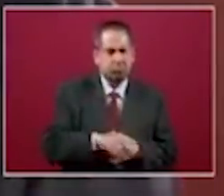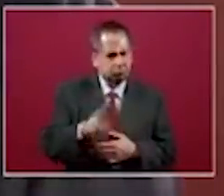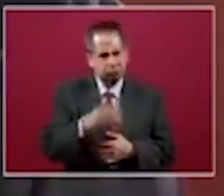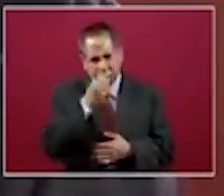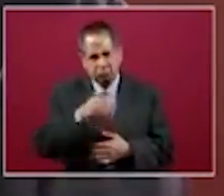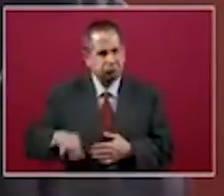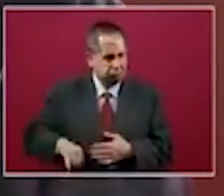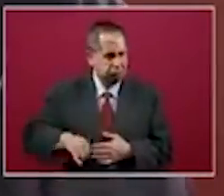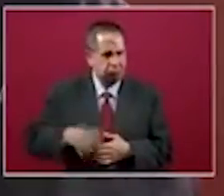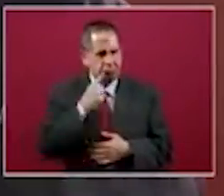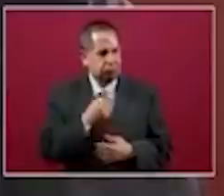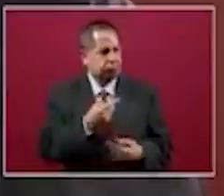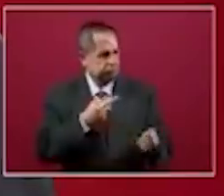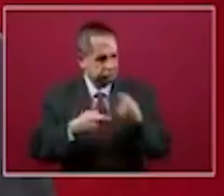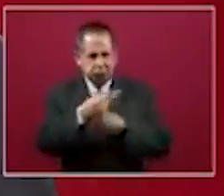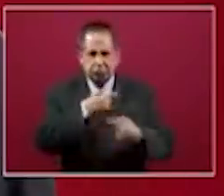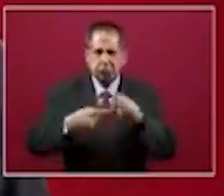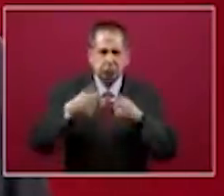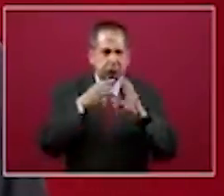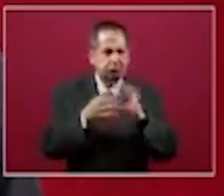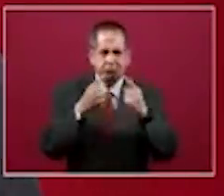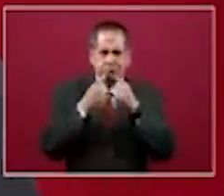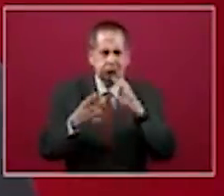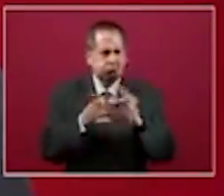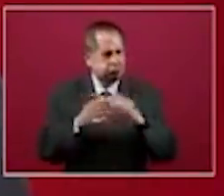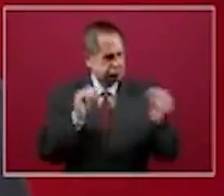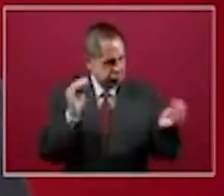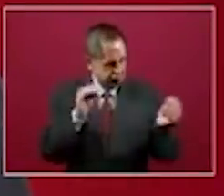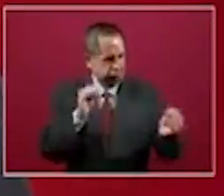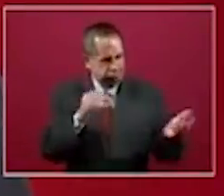interesante que haya este debate, que se dé